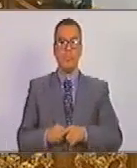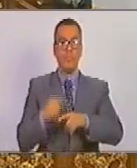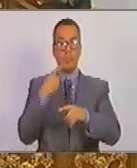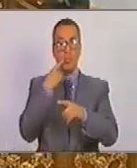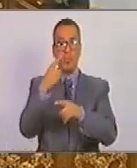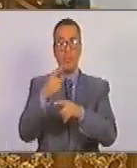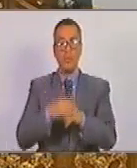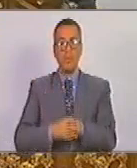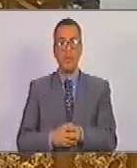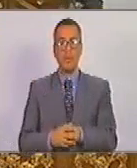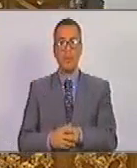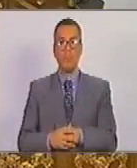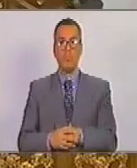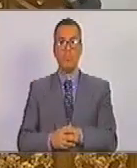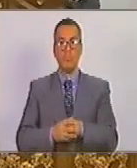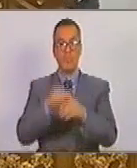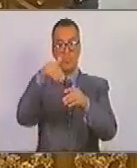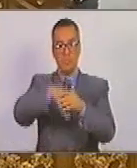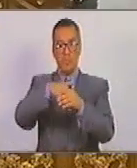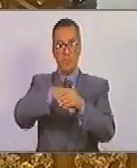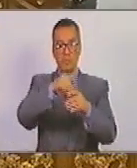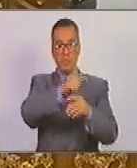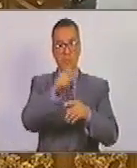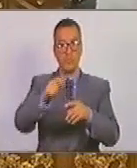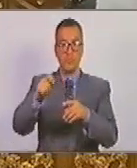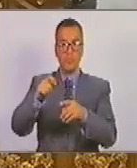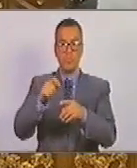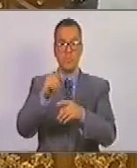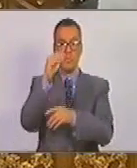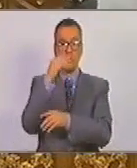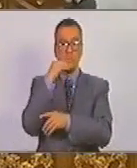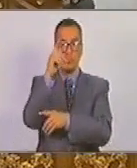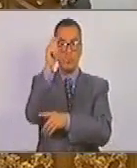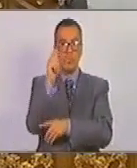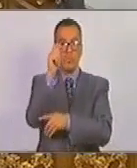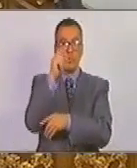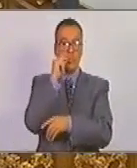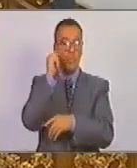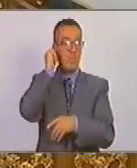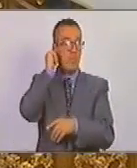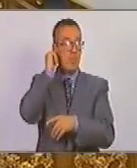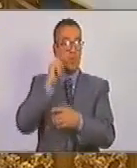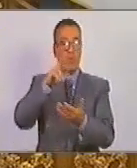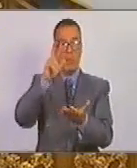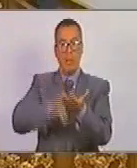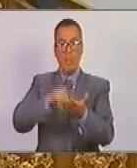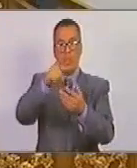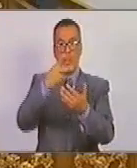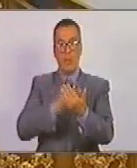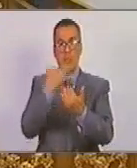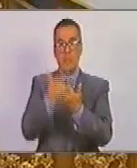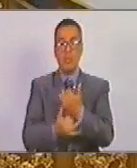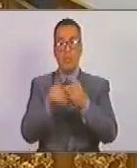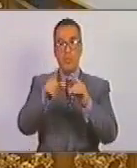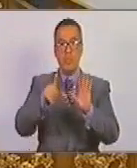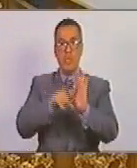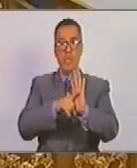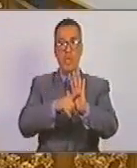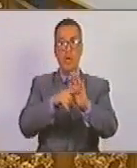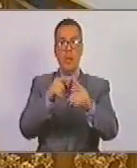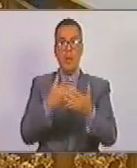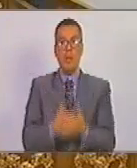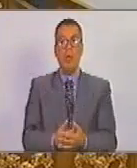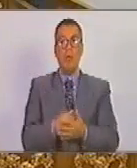consideración, las honorables diputadas y los honorables diputados que estén a favor de aprobar el proyecto de acta presentado,